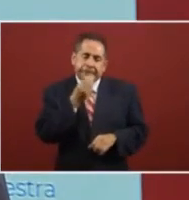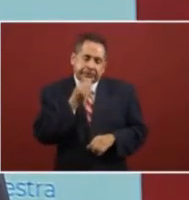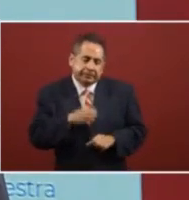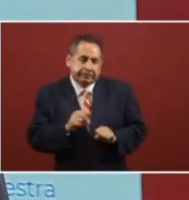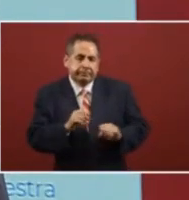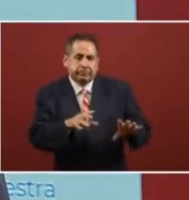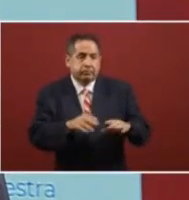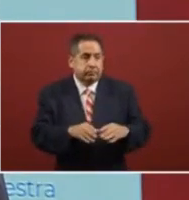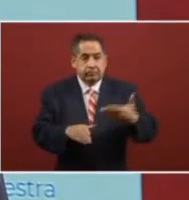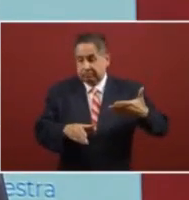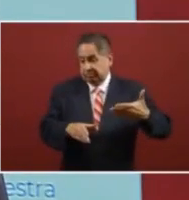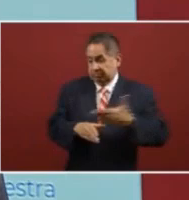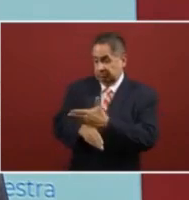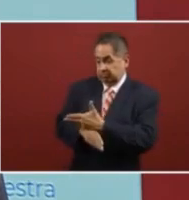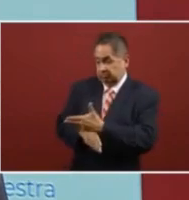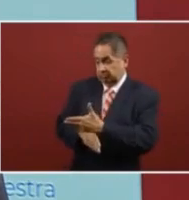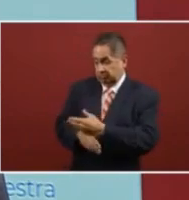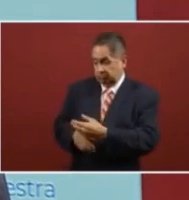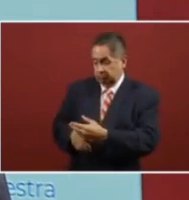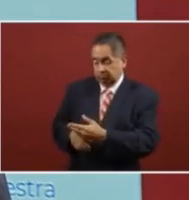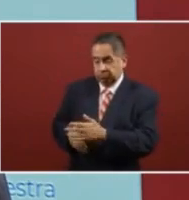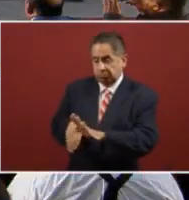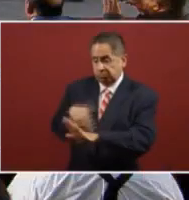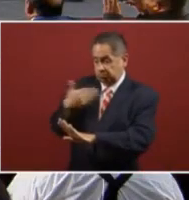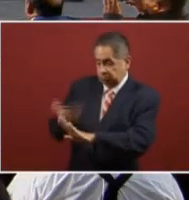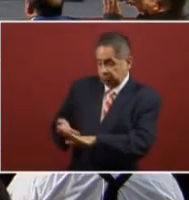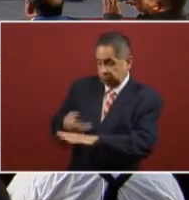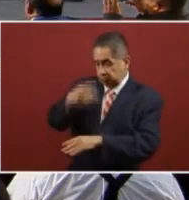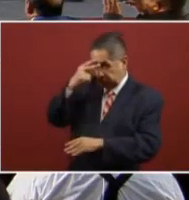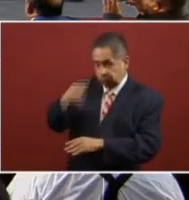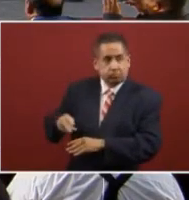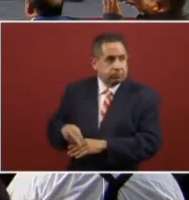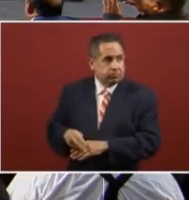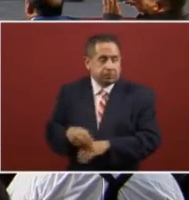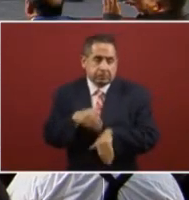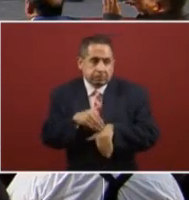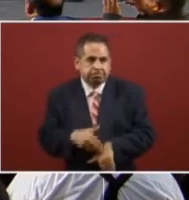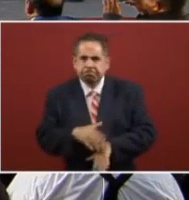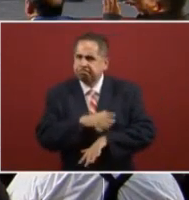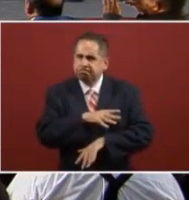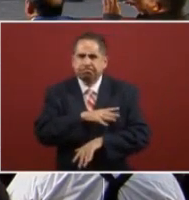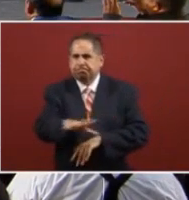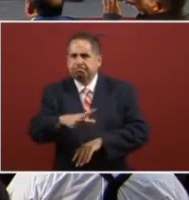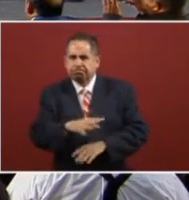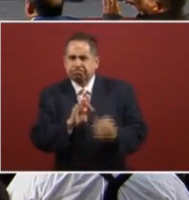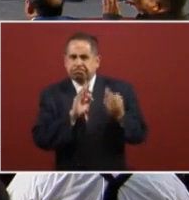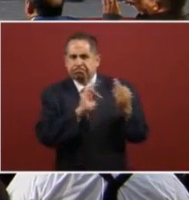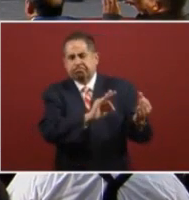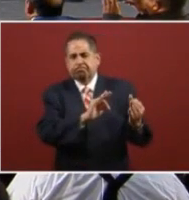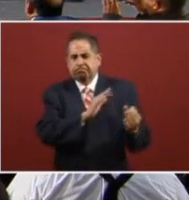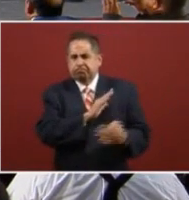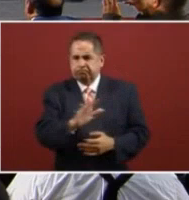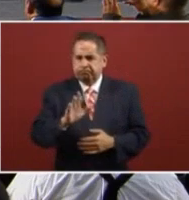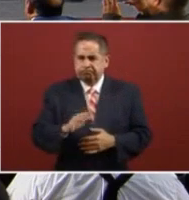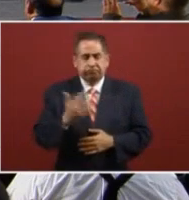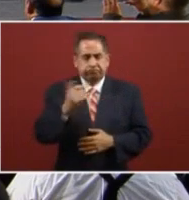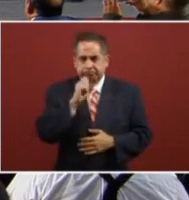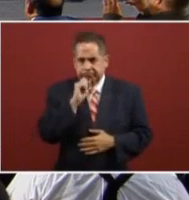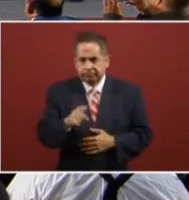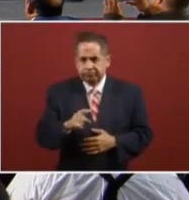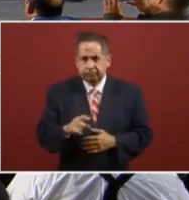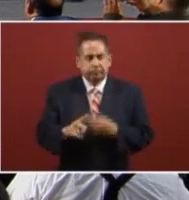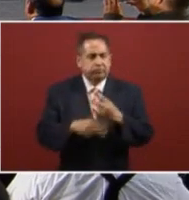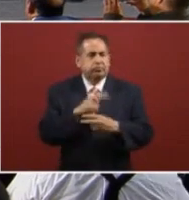que se atente contra la economía de nuestro país, y menos que